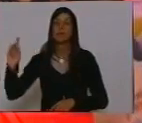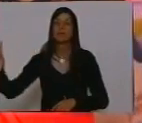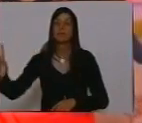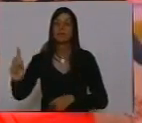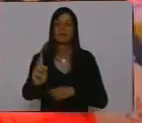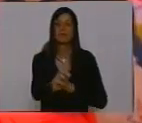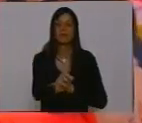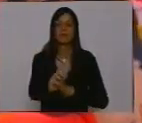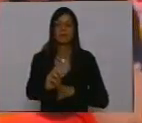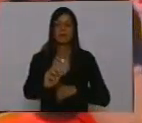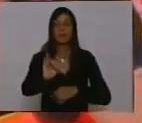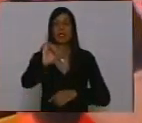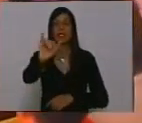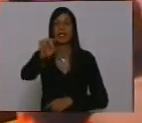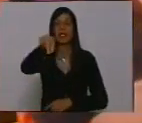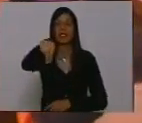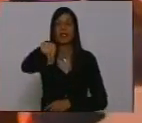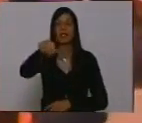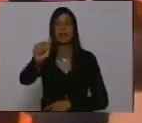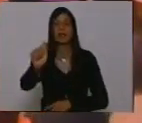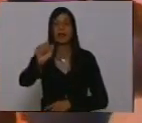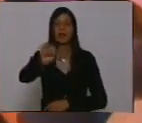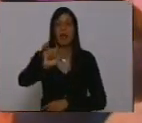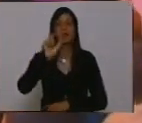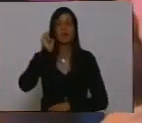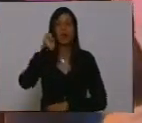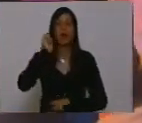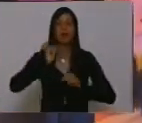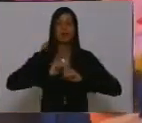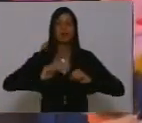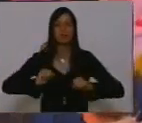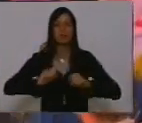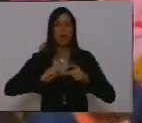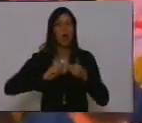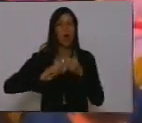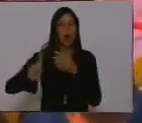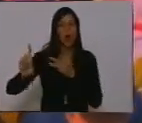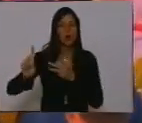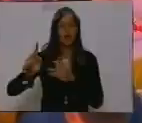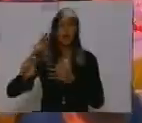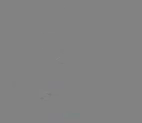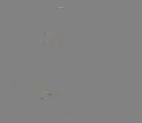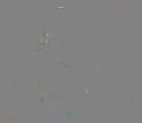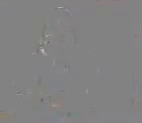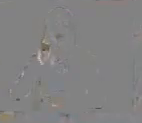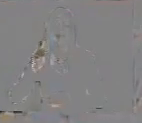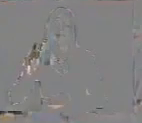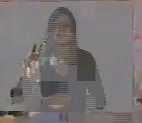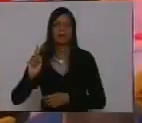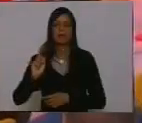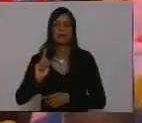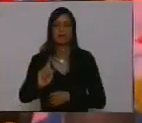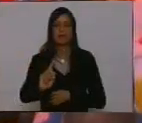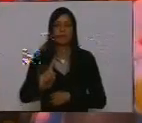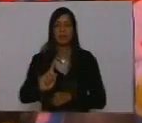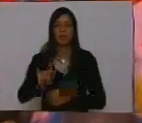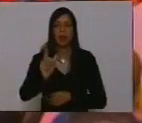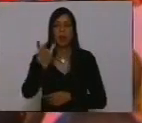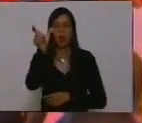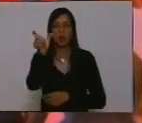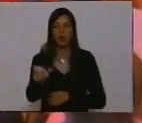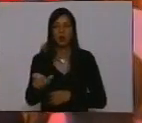presidenta del INAS, Magali Gutiérrez, así como también a el constituyente